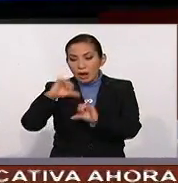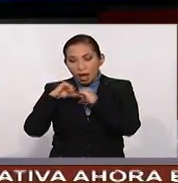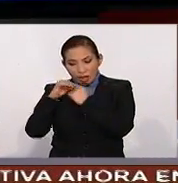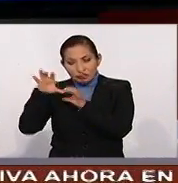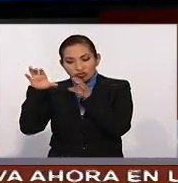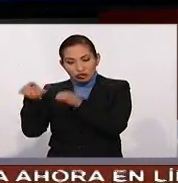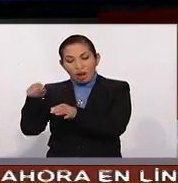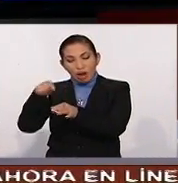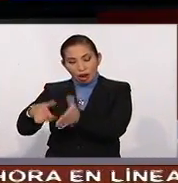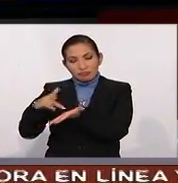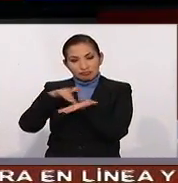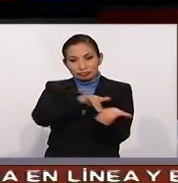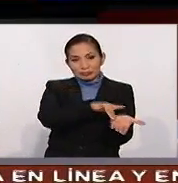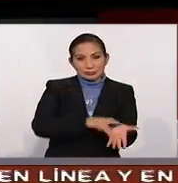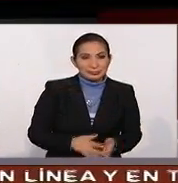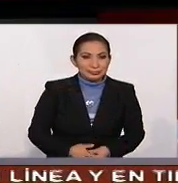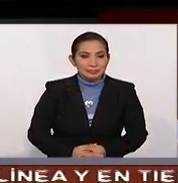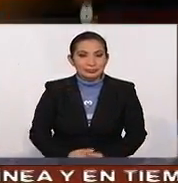asociación que les da apoyo.